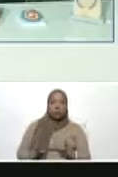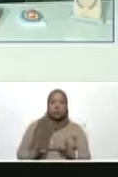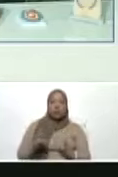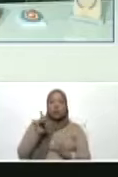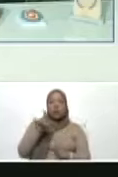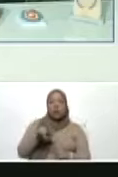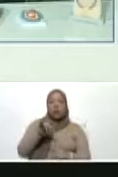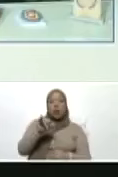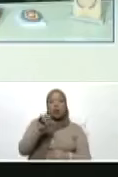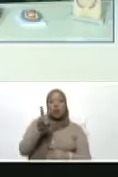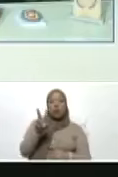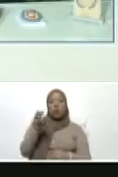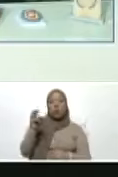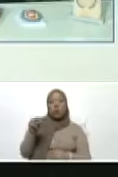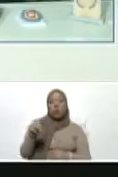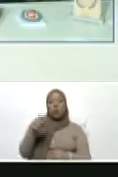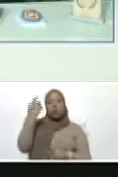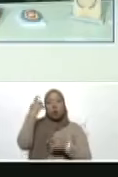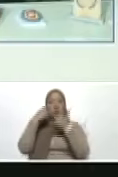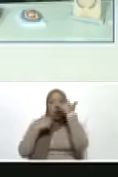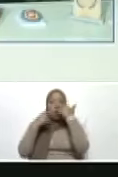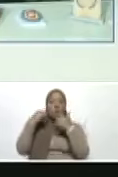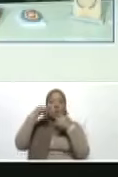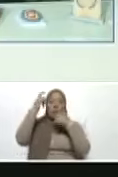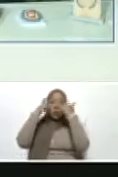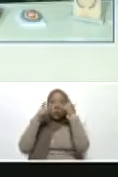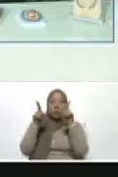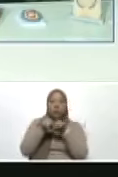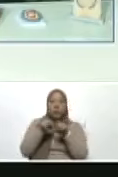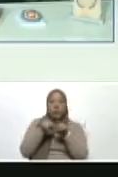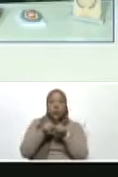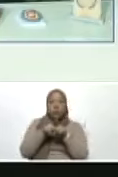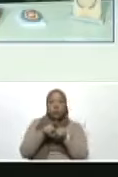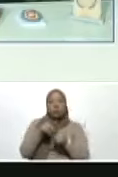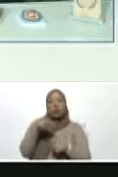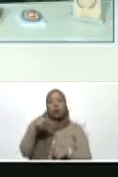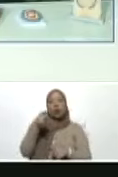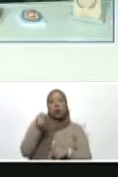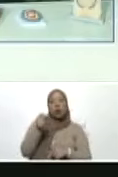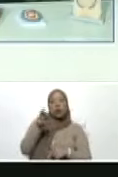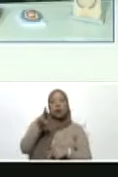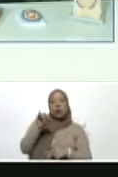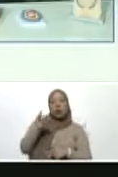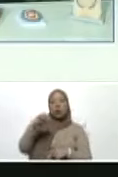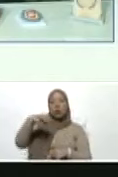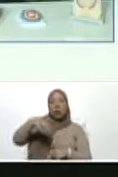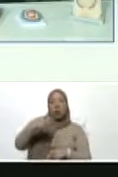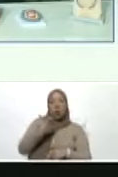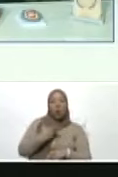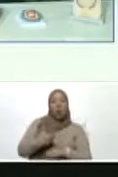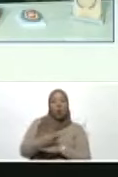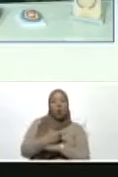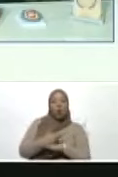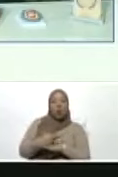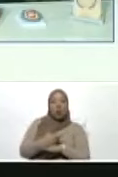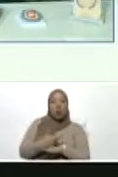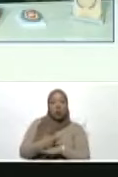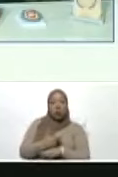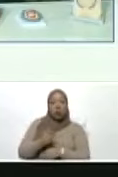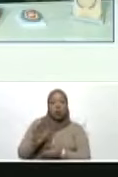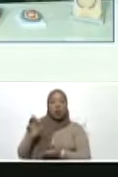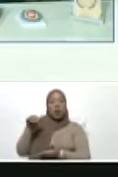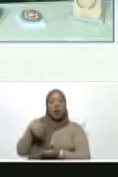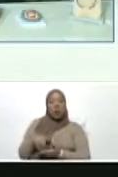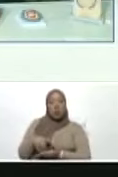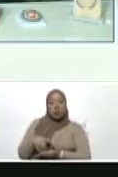Ramírez, jefa de la UVC. Está Karina Carpia, gobernadora del estado Aragua. está el general